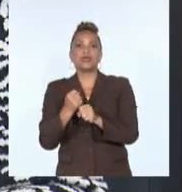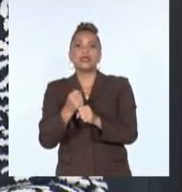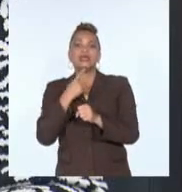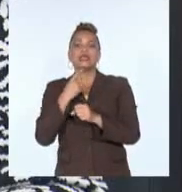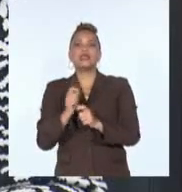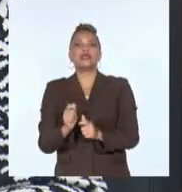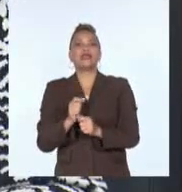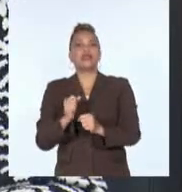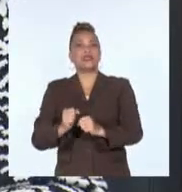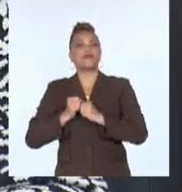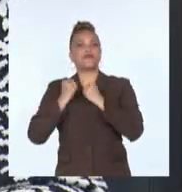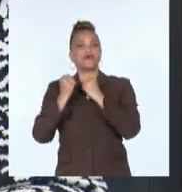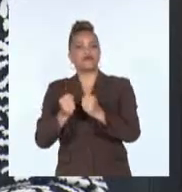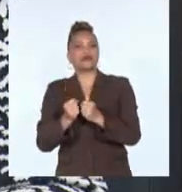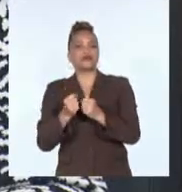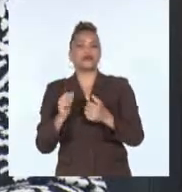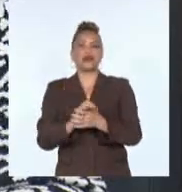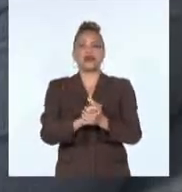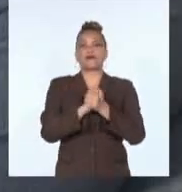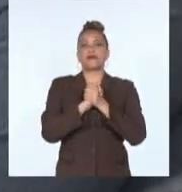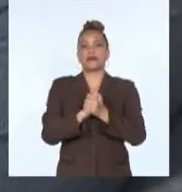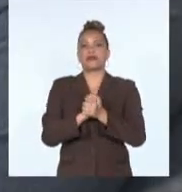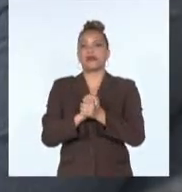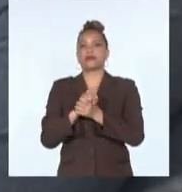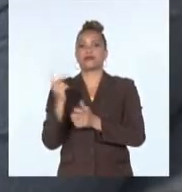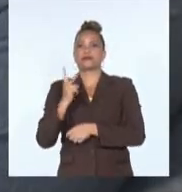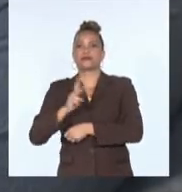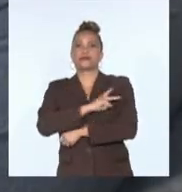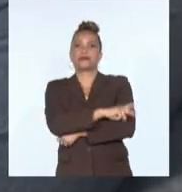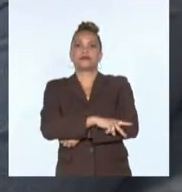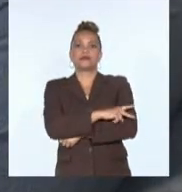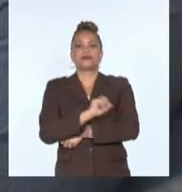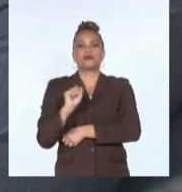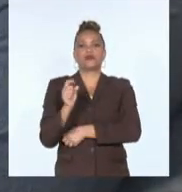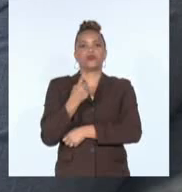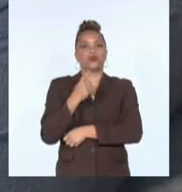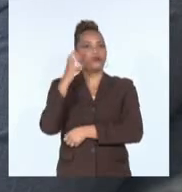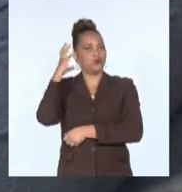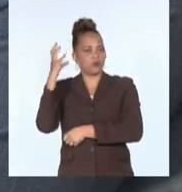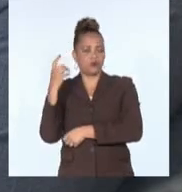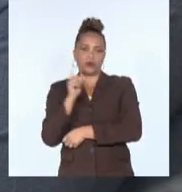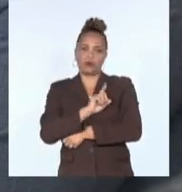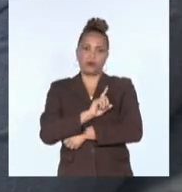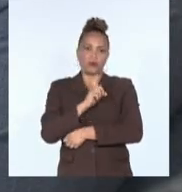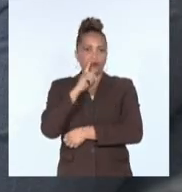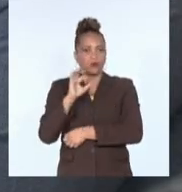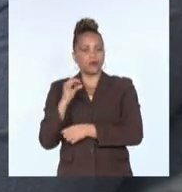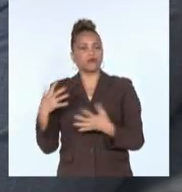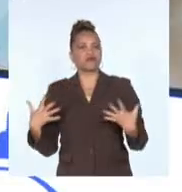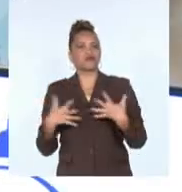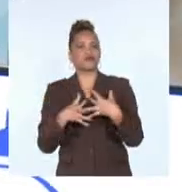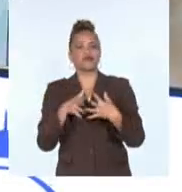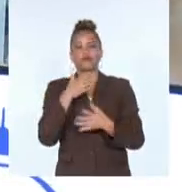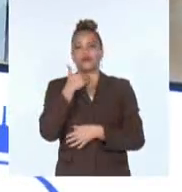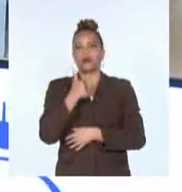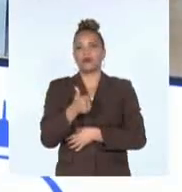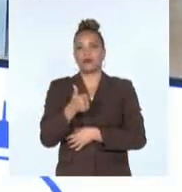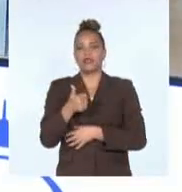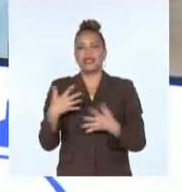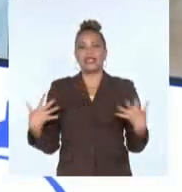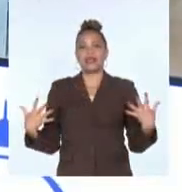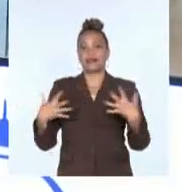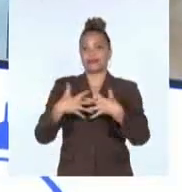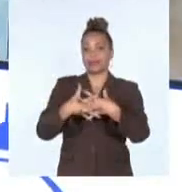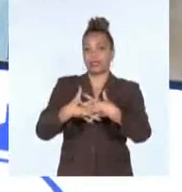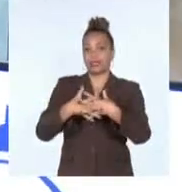para reforzar la amistad entre nuestros pueblos, no solamente entre nuestros estados. Nuestras relaciones bilaterales están en este momento